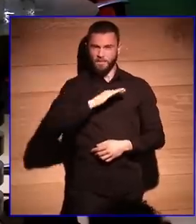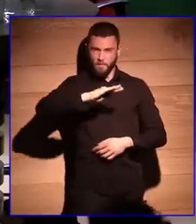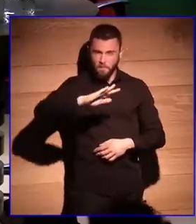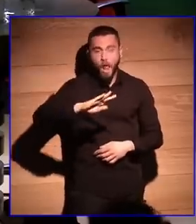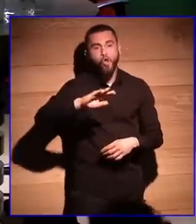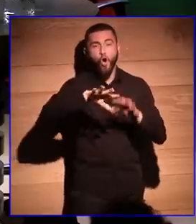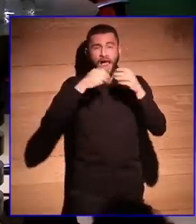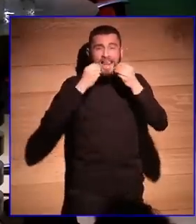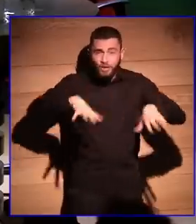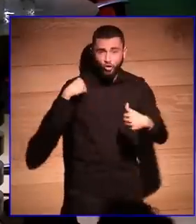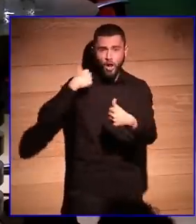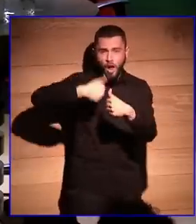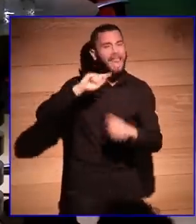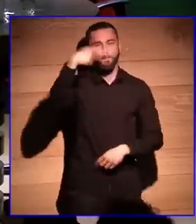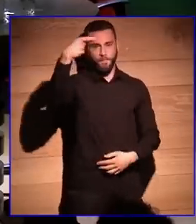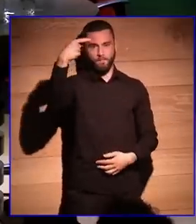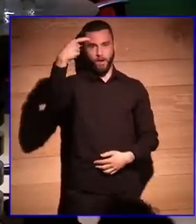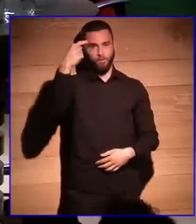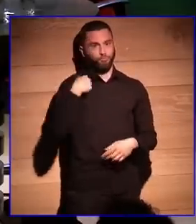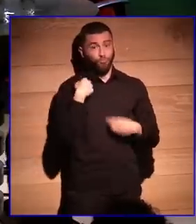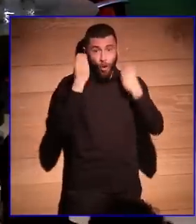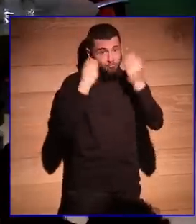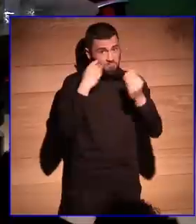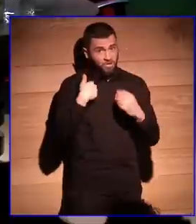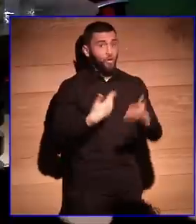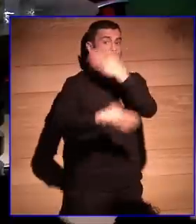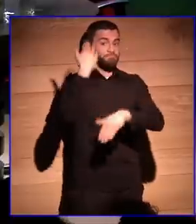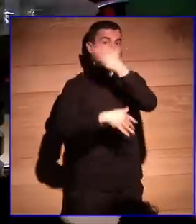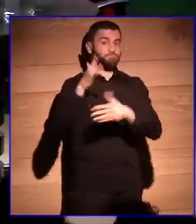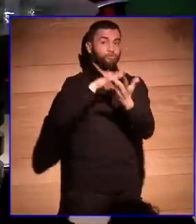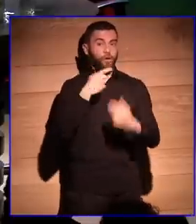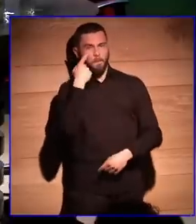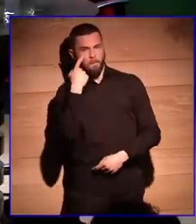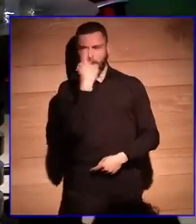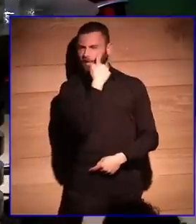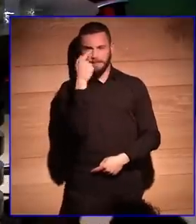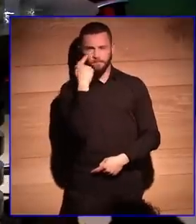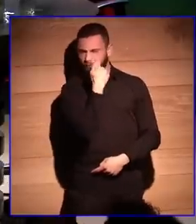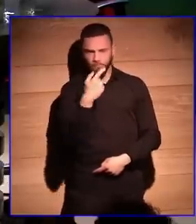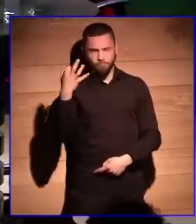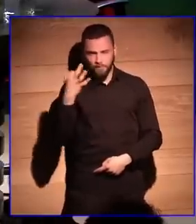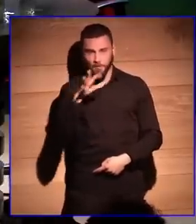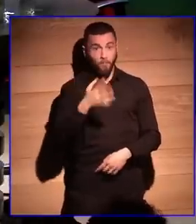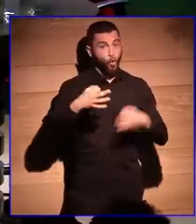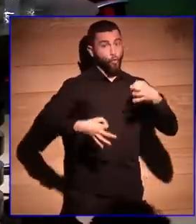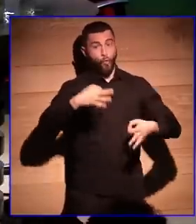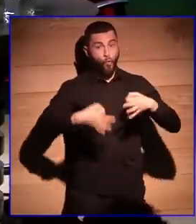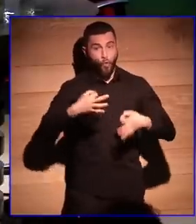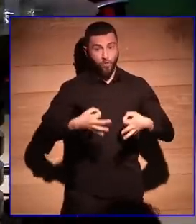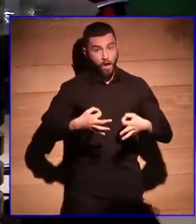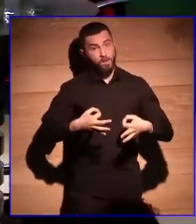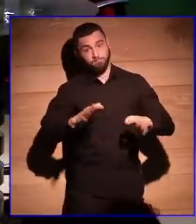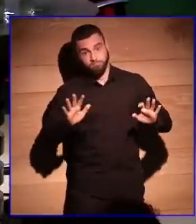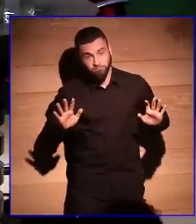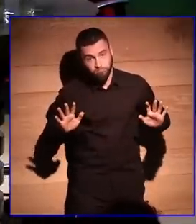¿no? No sé. Yo creo que había que estar ahí, ¿eh? Porque no, quiero decir que es que Abel. Había muy fácil juzgar. Es que Abel, claro, es que vamos a